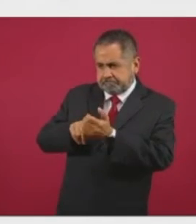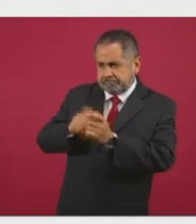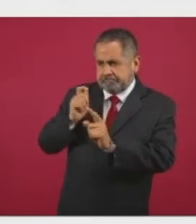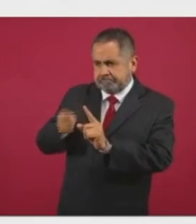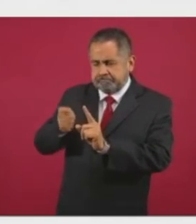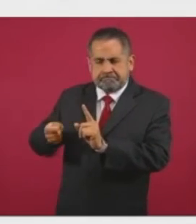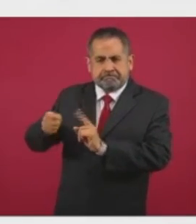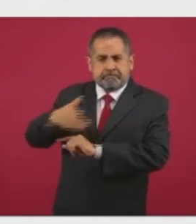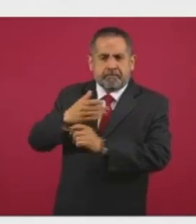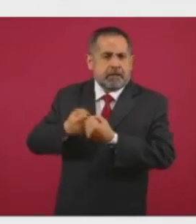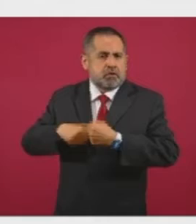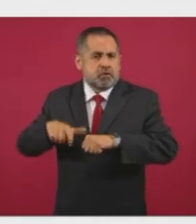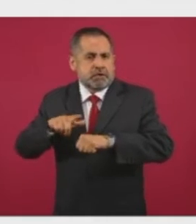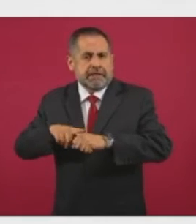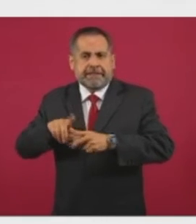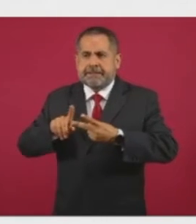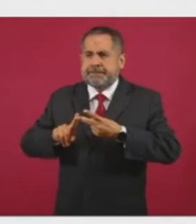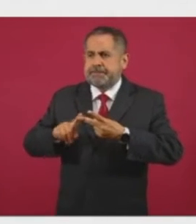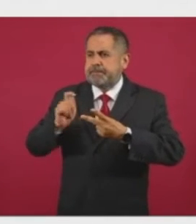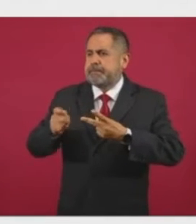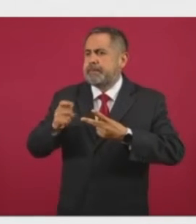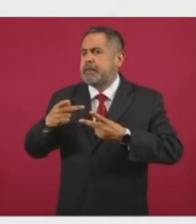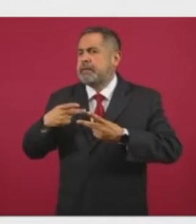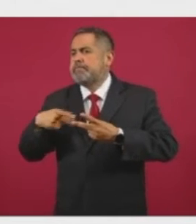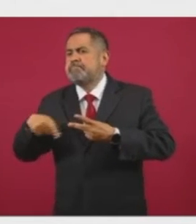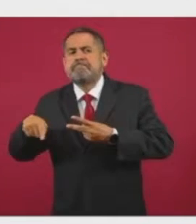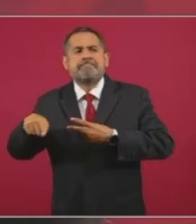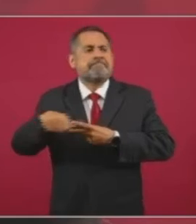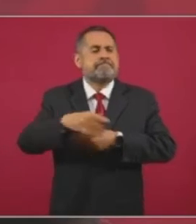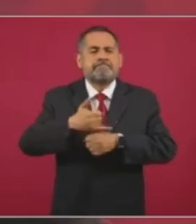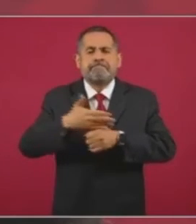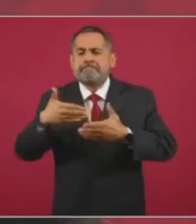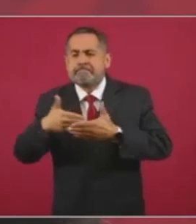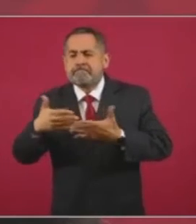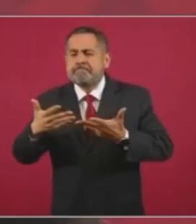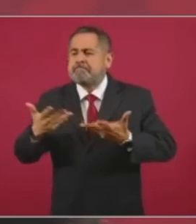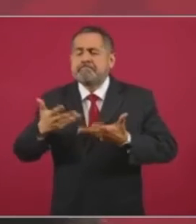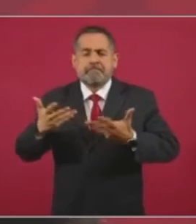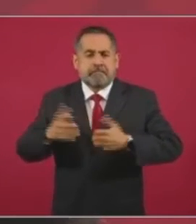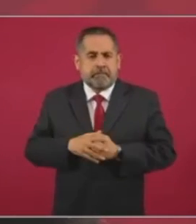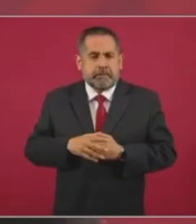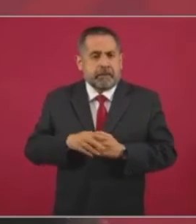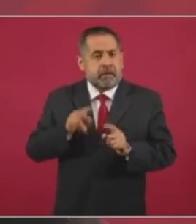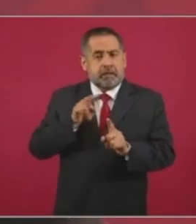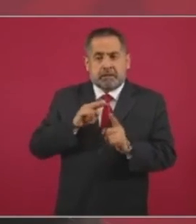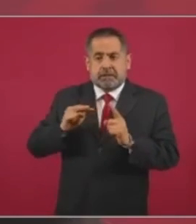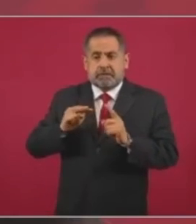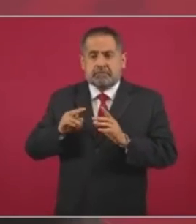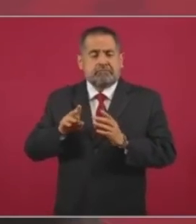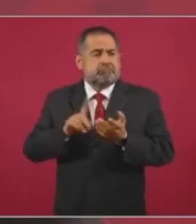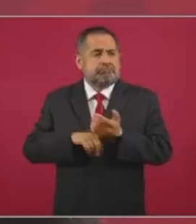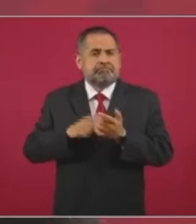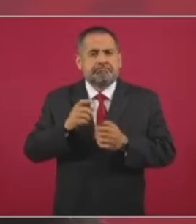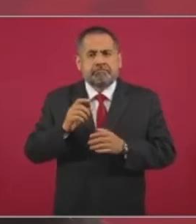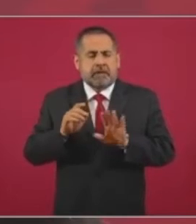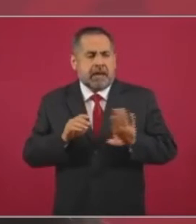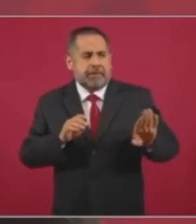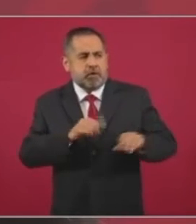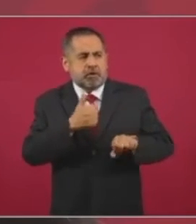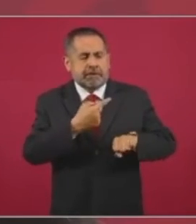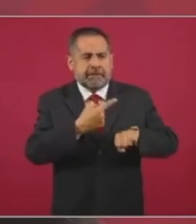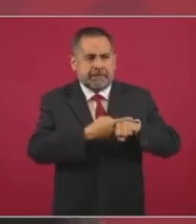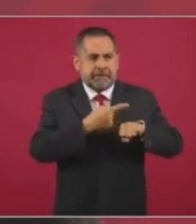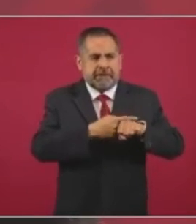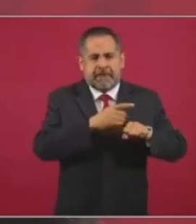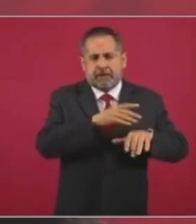contexto social, desde la parte del resto de las barreras, desde otra serie inclusive de enfermedades y problemas